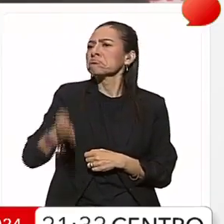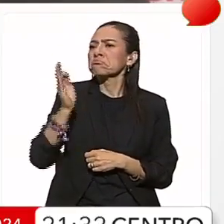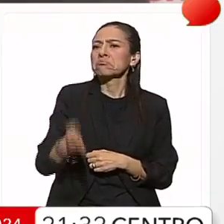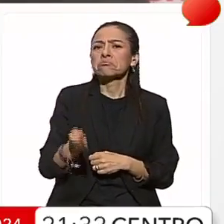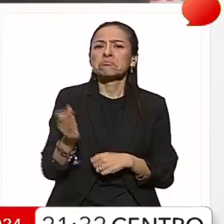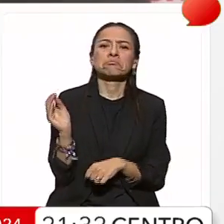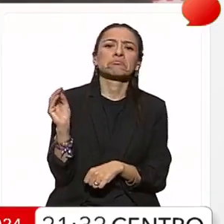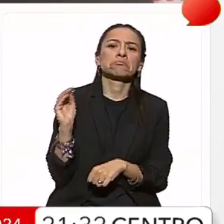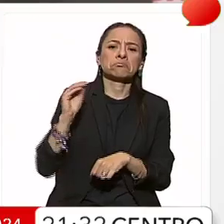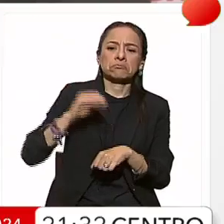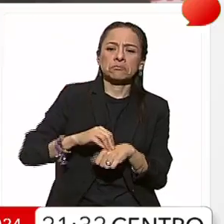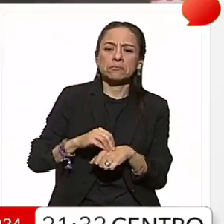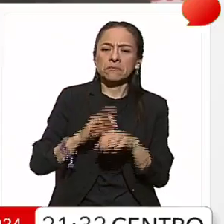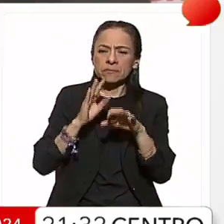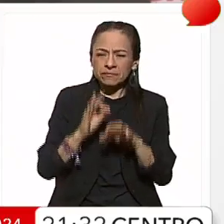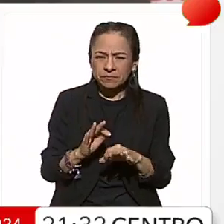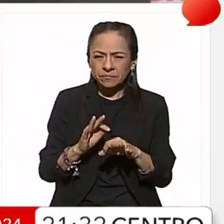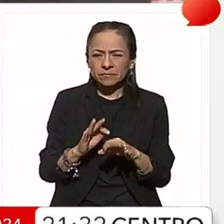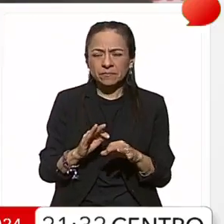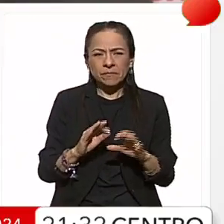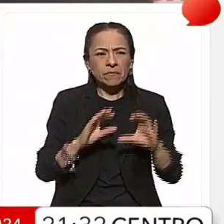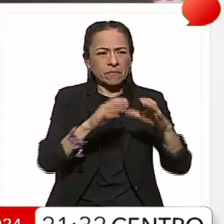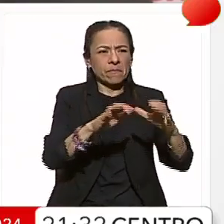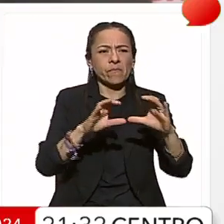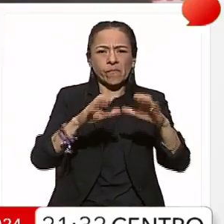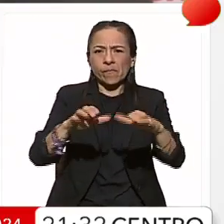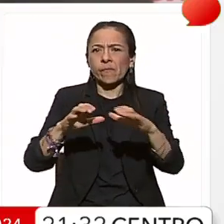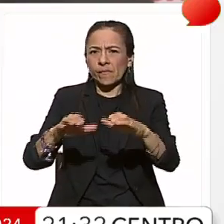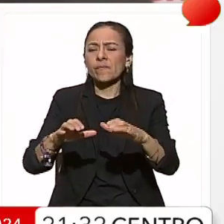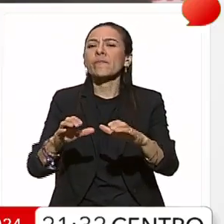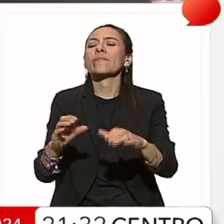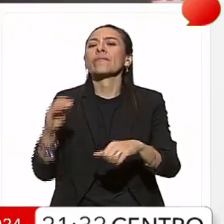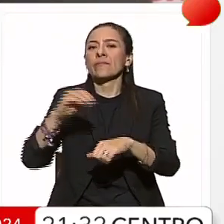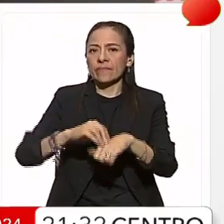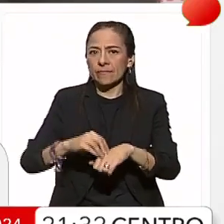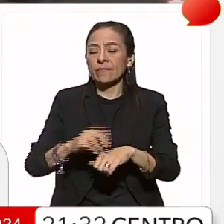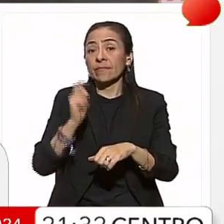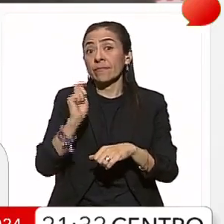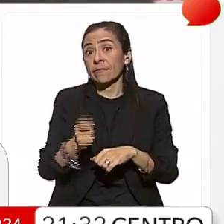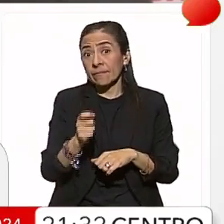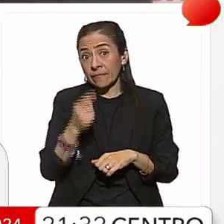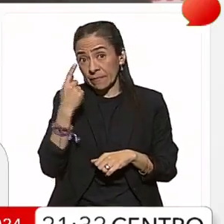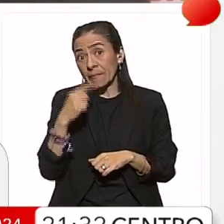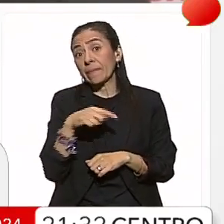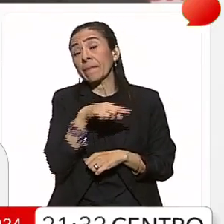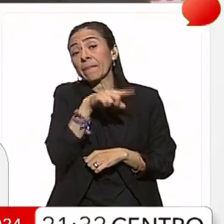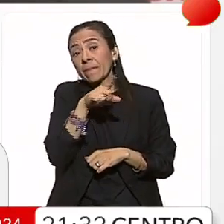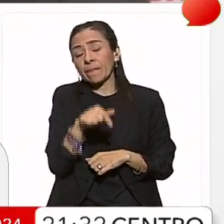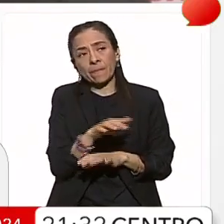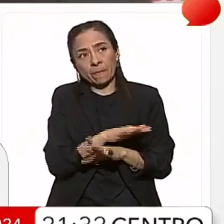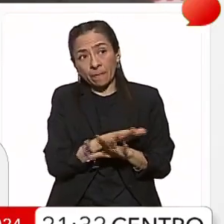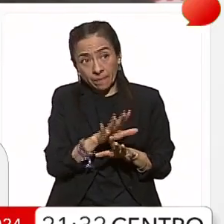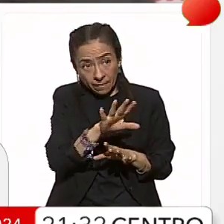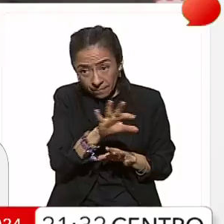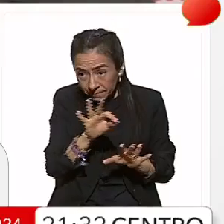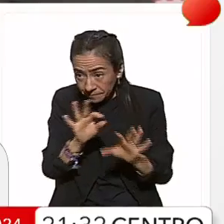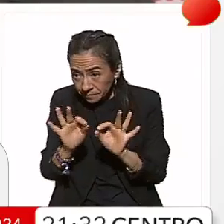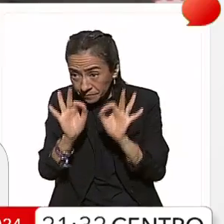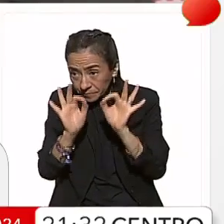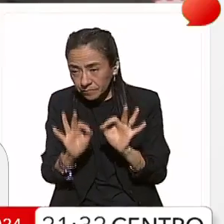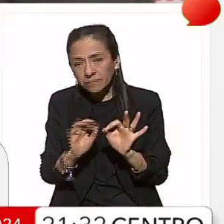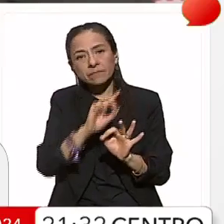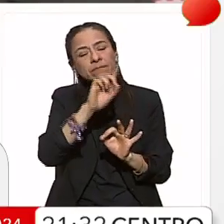la constitución de estos órganos, llevarlos a la categoría de constitucionales,